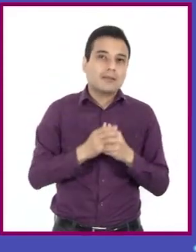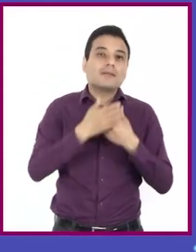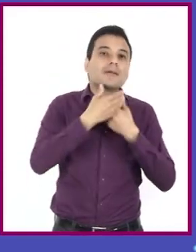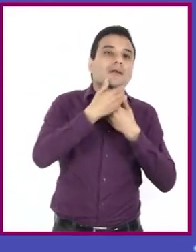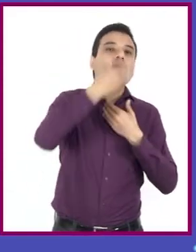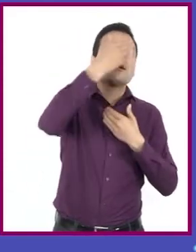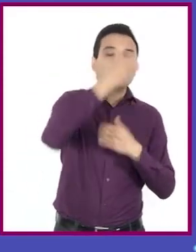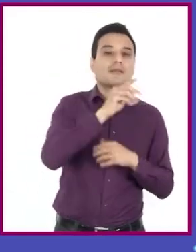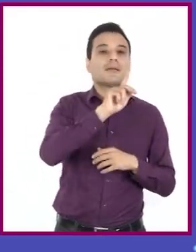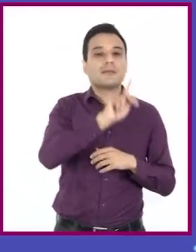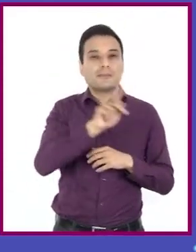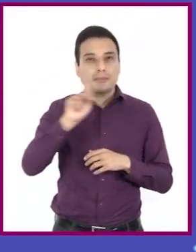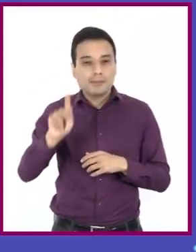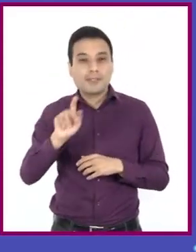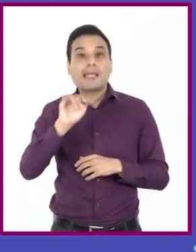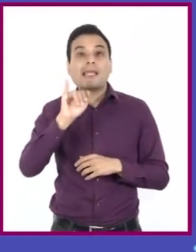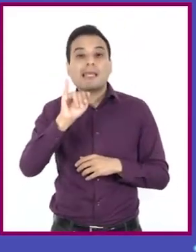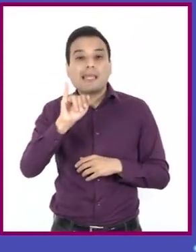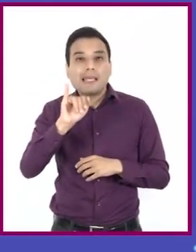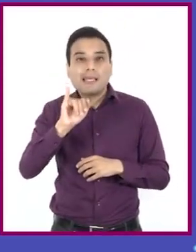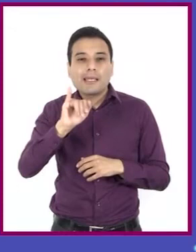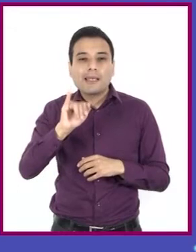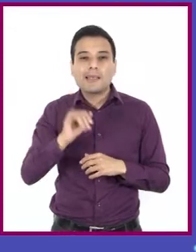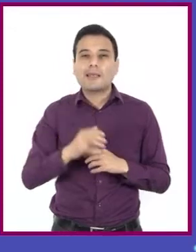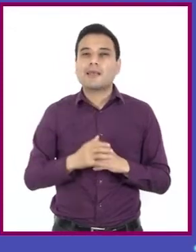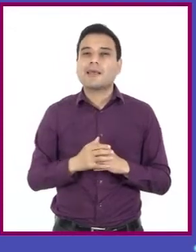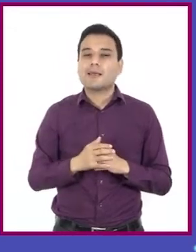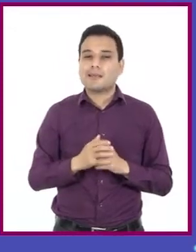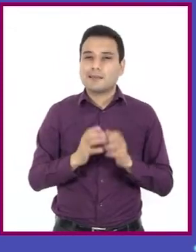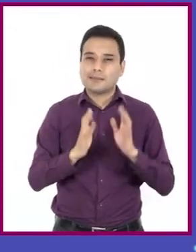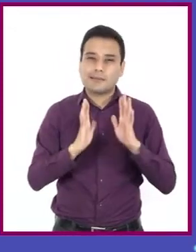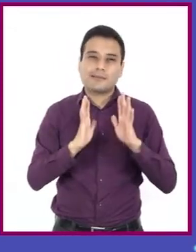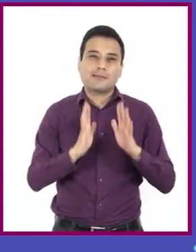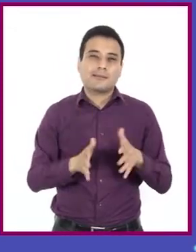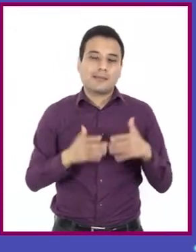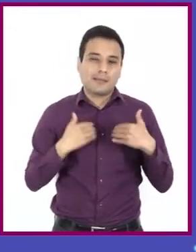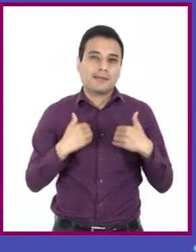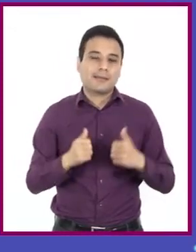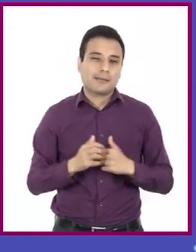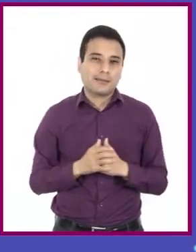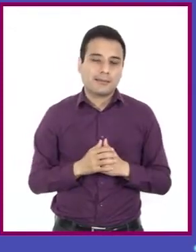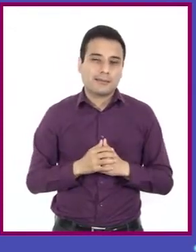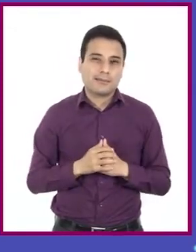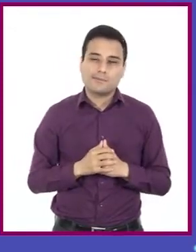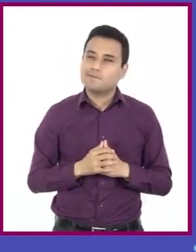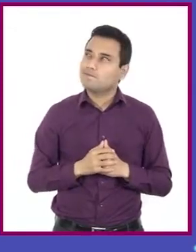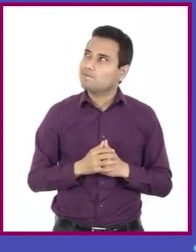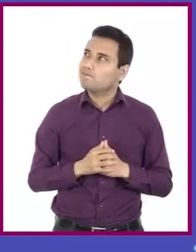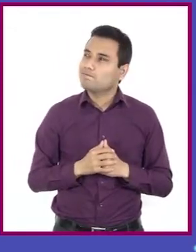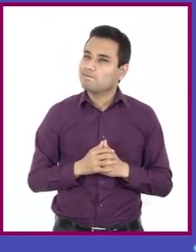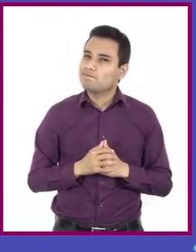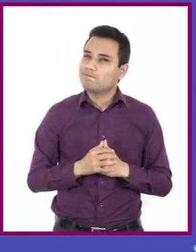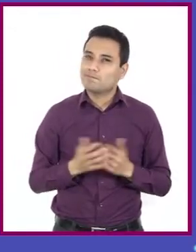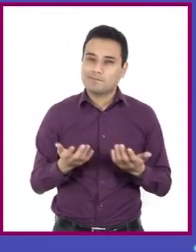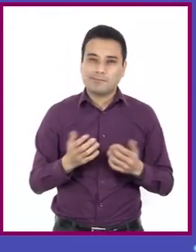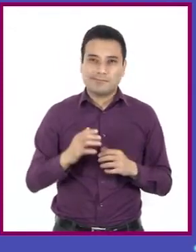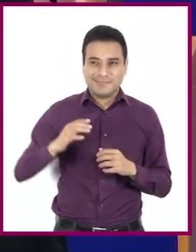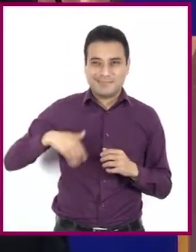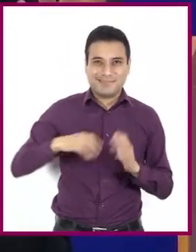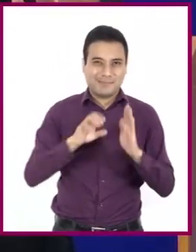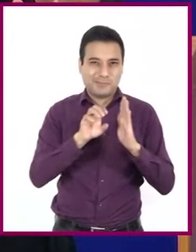una semejanza evidente. En este caso, ¿qué les pareció la relación de semejanza entre el corazón y el